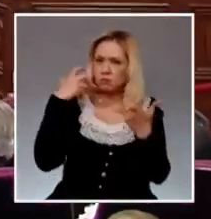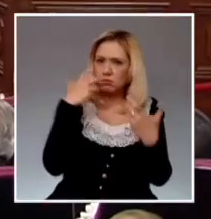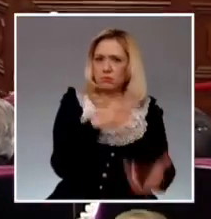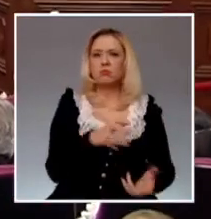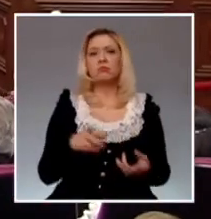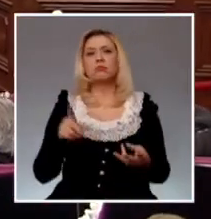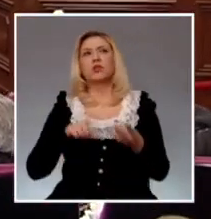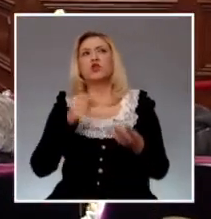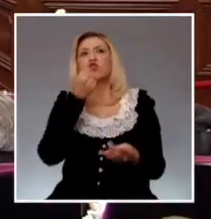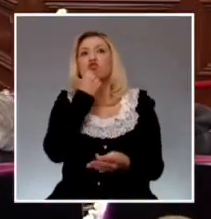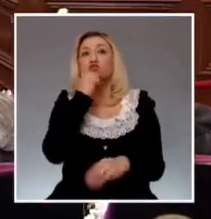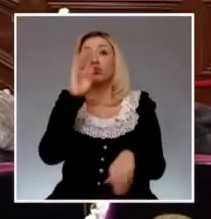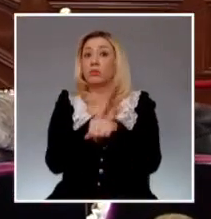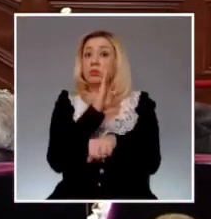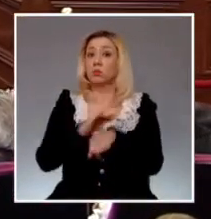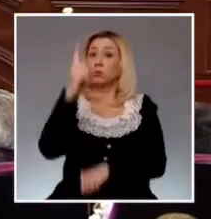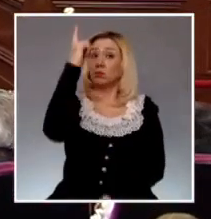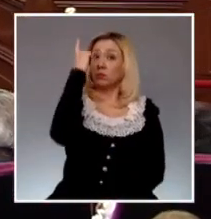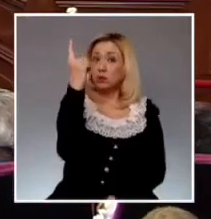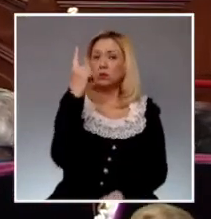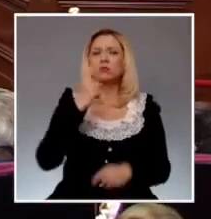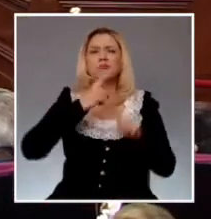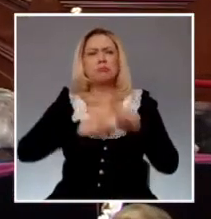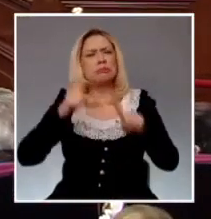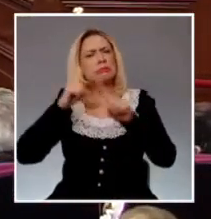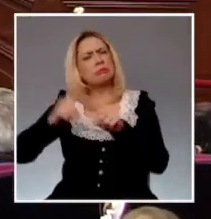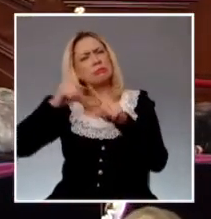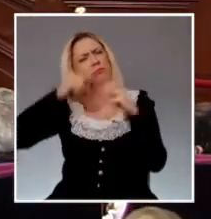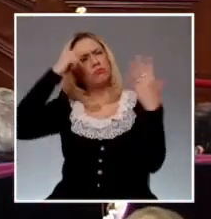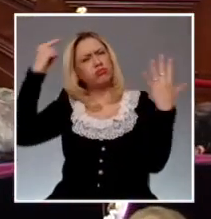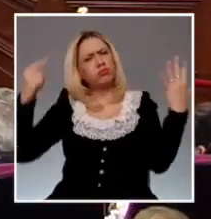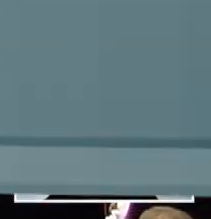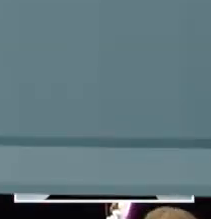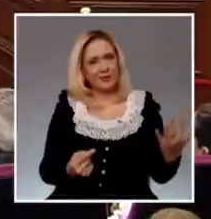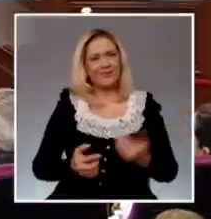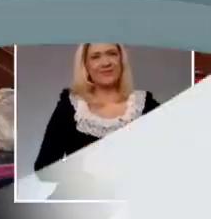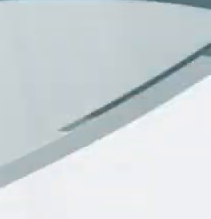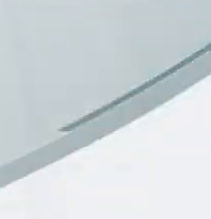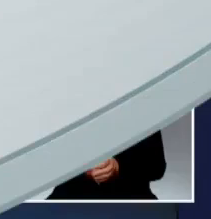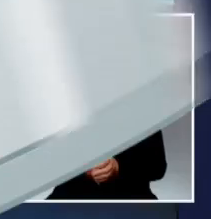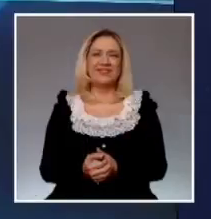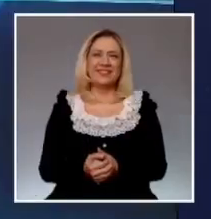canal del Poder Judicial de la Federación, Mario López Peña.